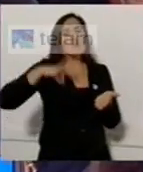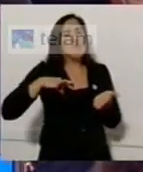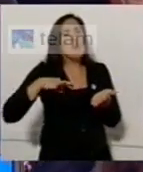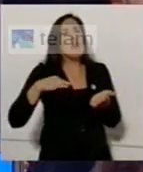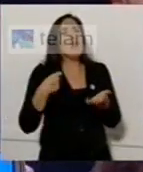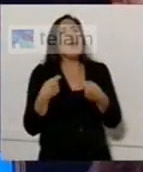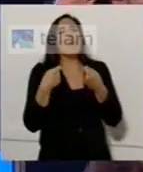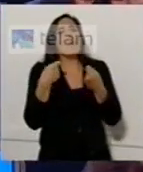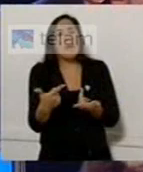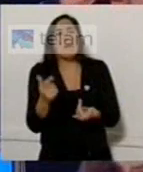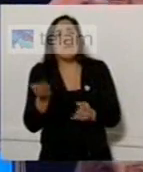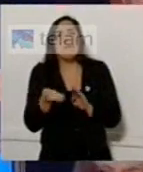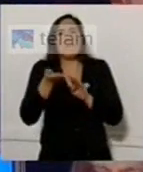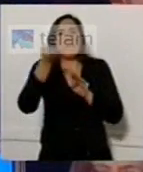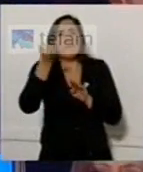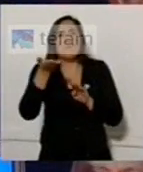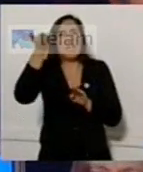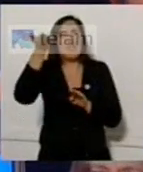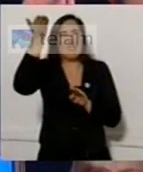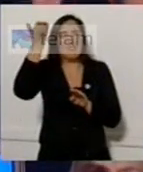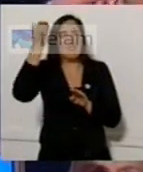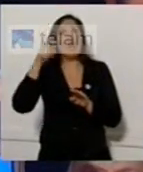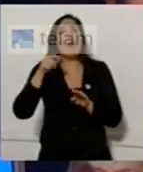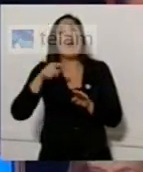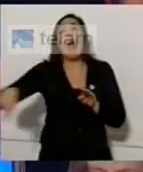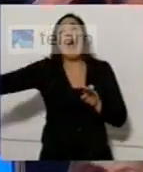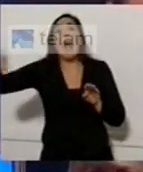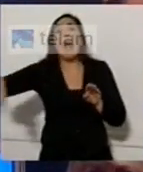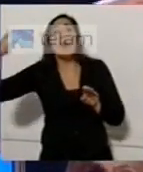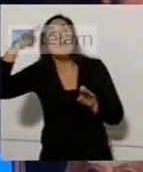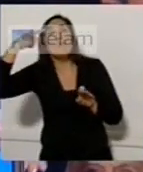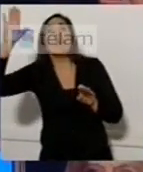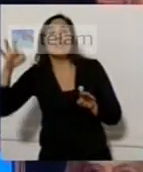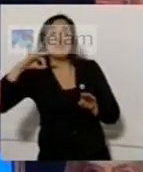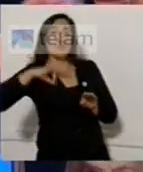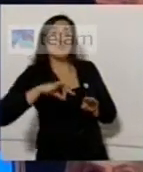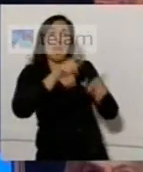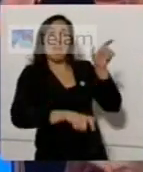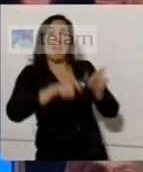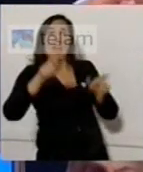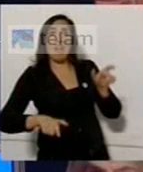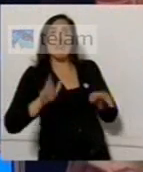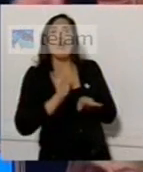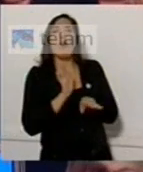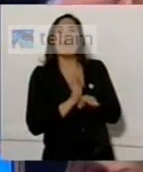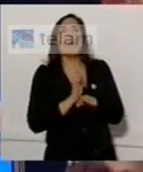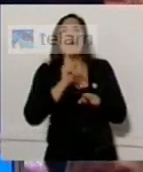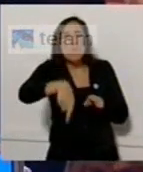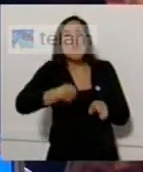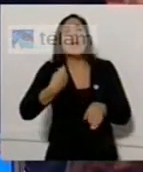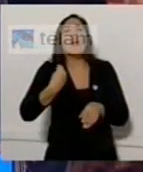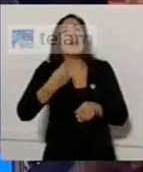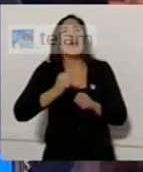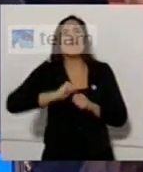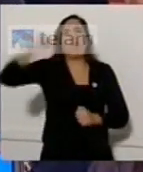poder adquisitivo, porque a lo mejor ellos piensan que los salarios son lo que provocan la inflación. Yo